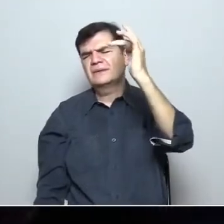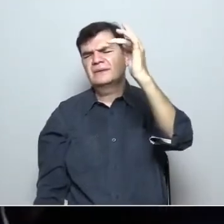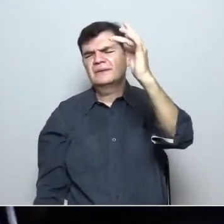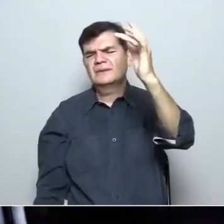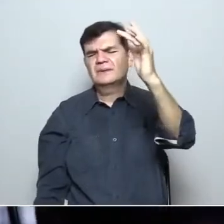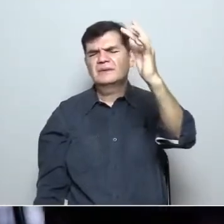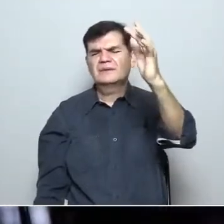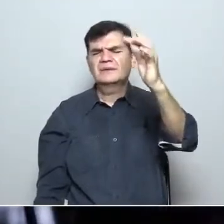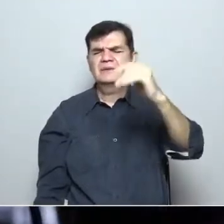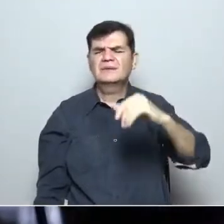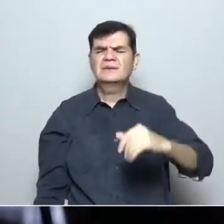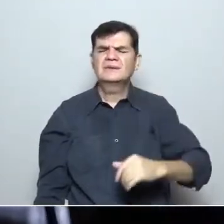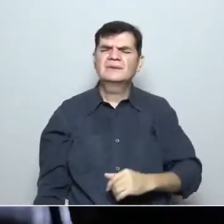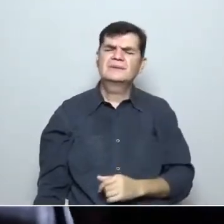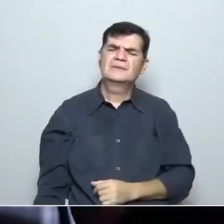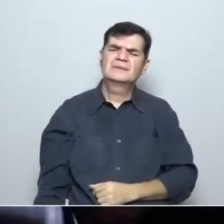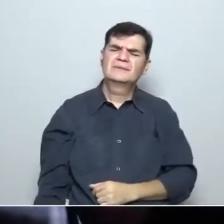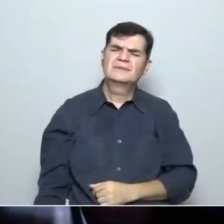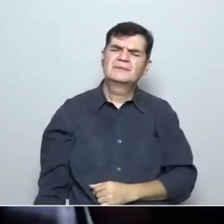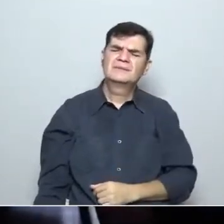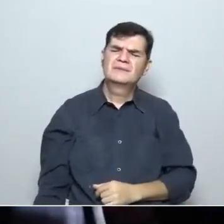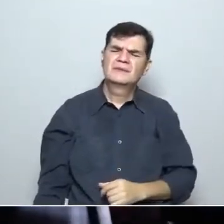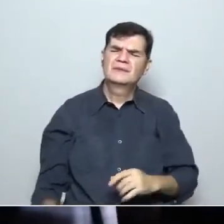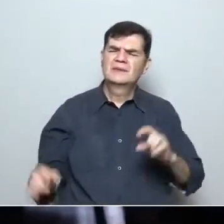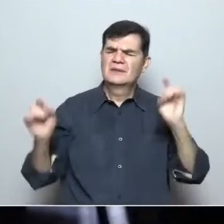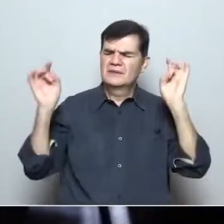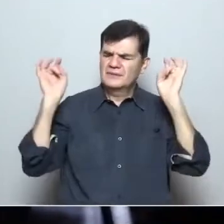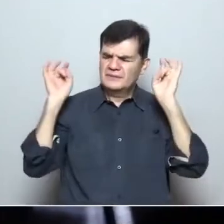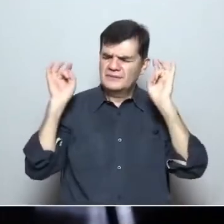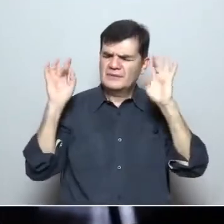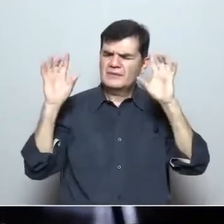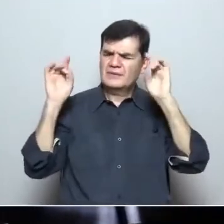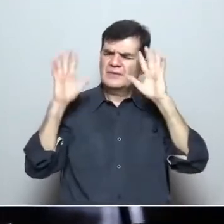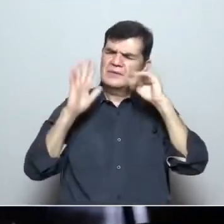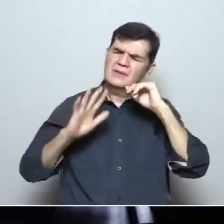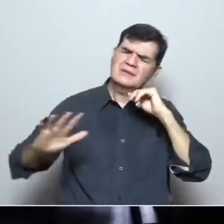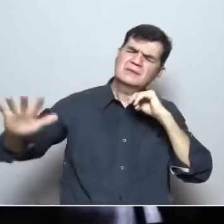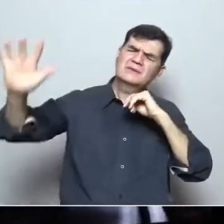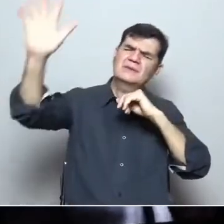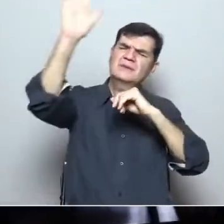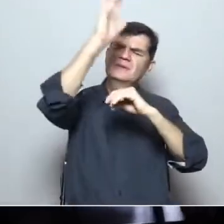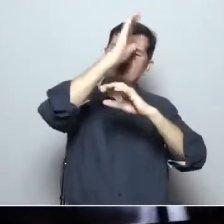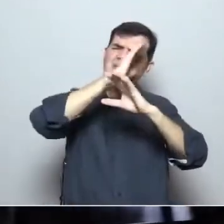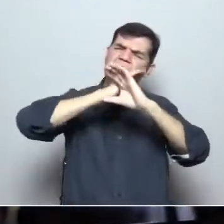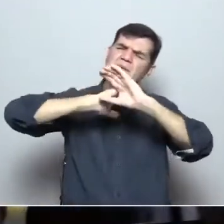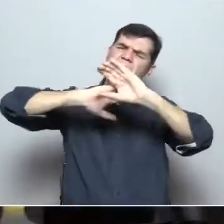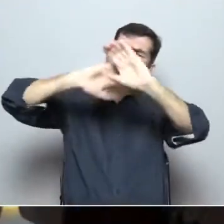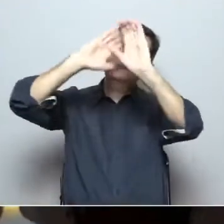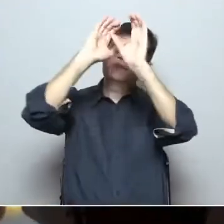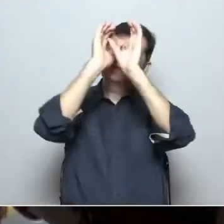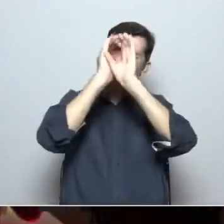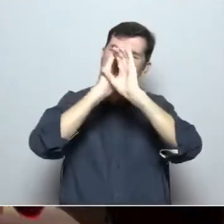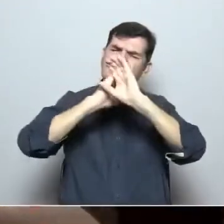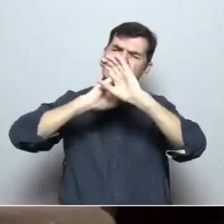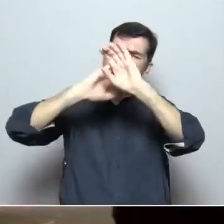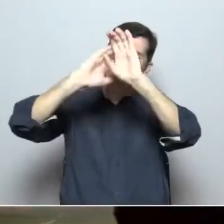Santo. Abracemos al Señor. Corazón, Señor.